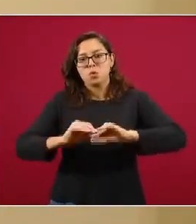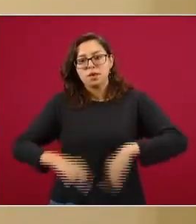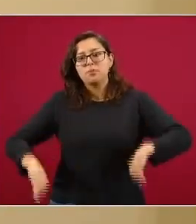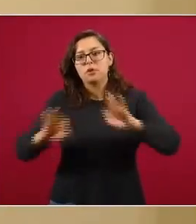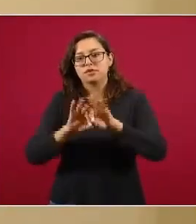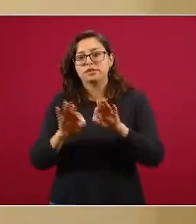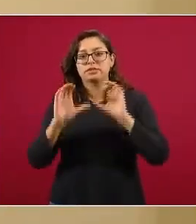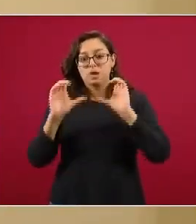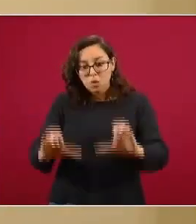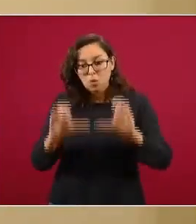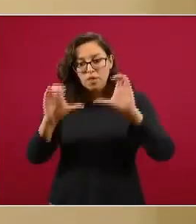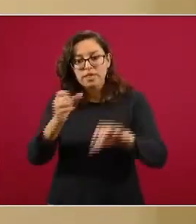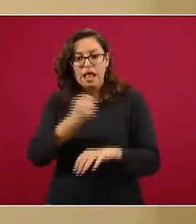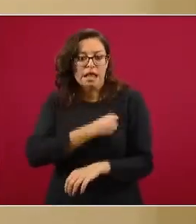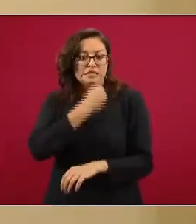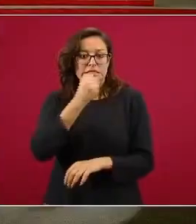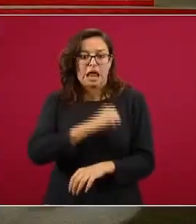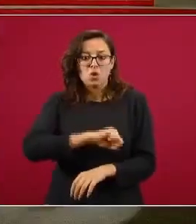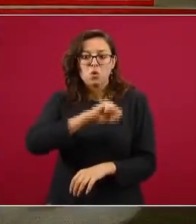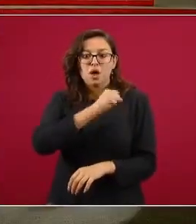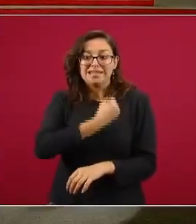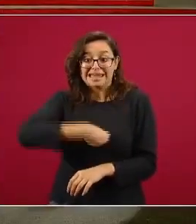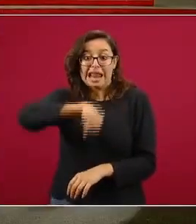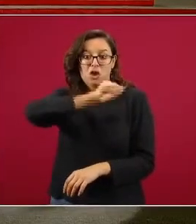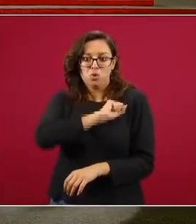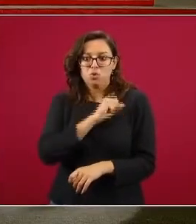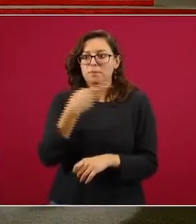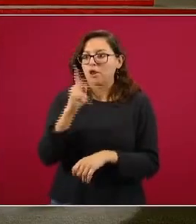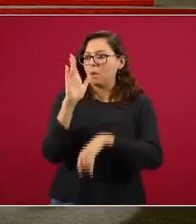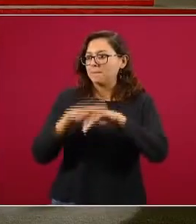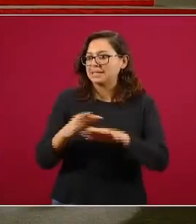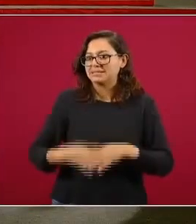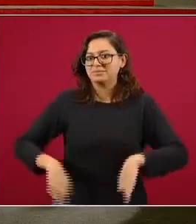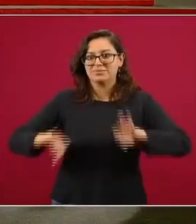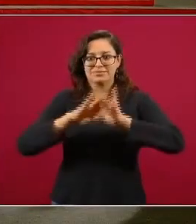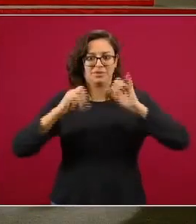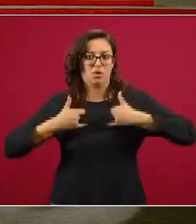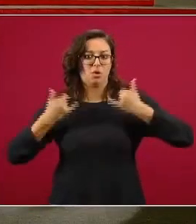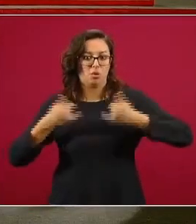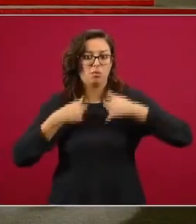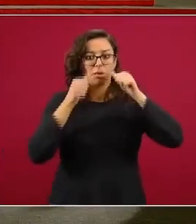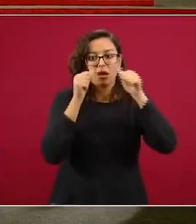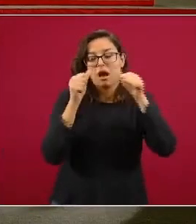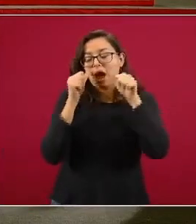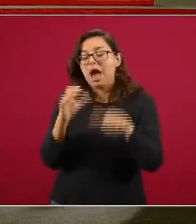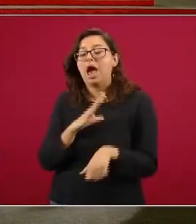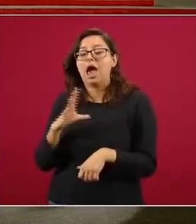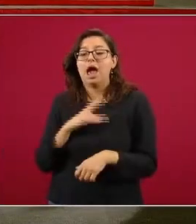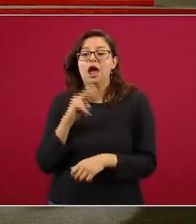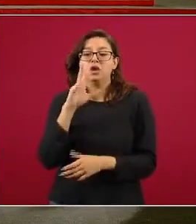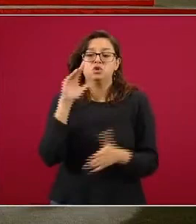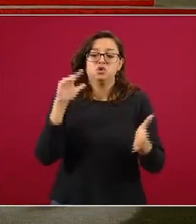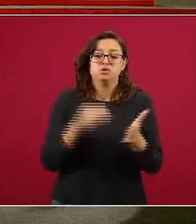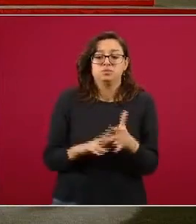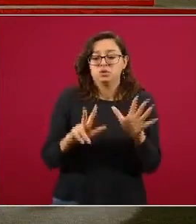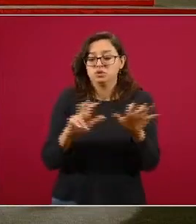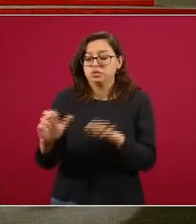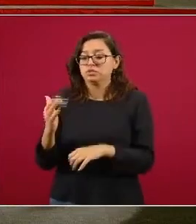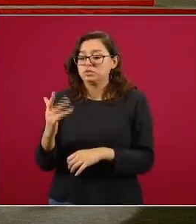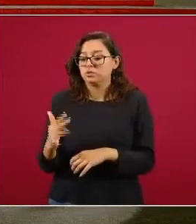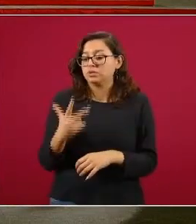mental en toda la población, pero principalmente en las juventudes de México. Al día de hoy llevamos 2,858